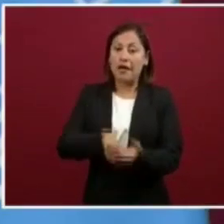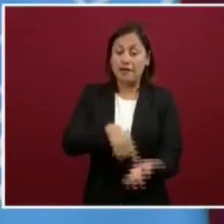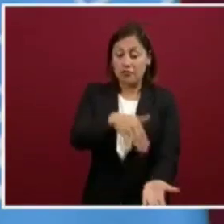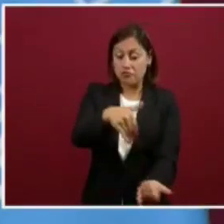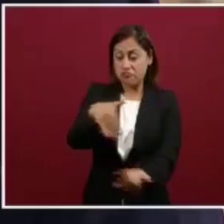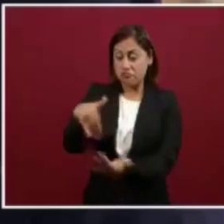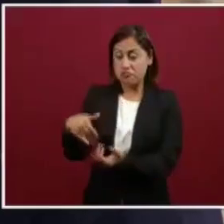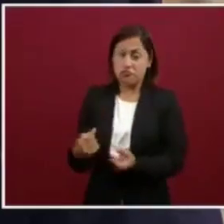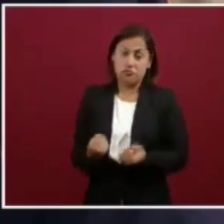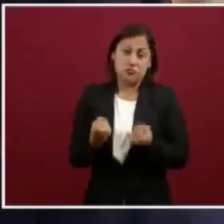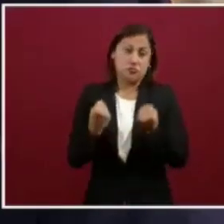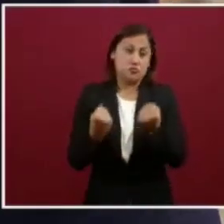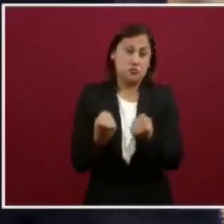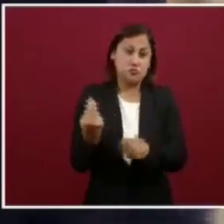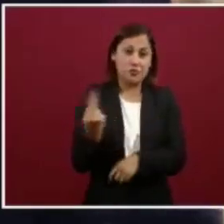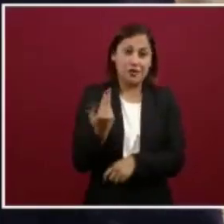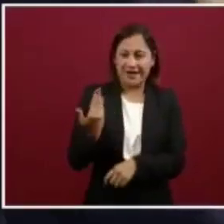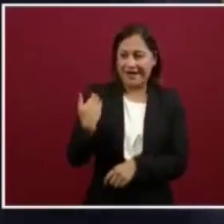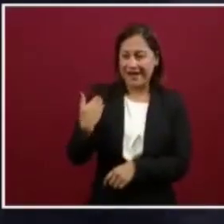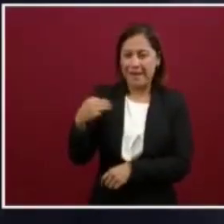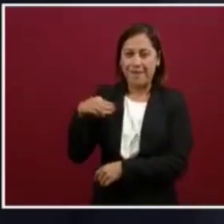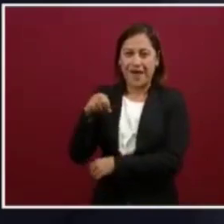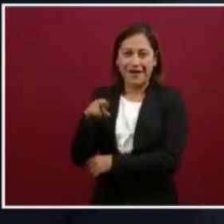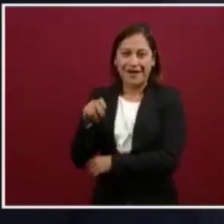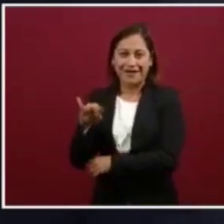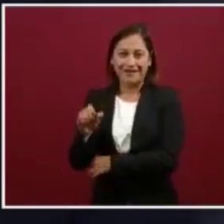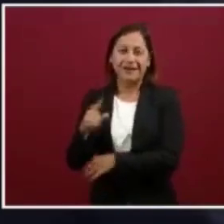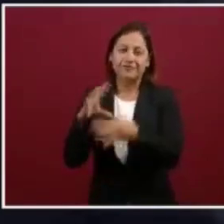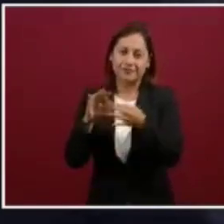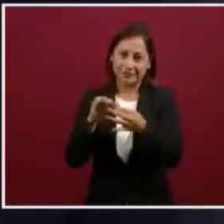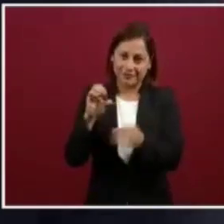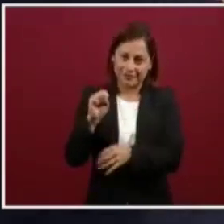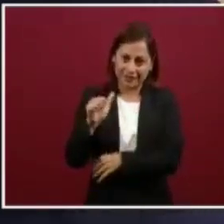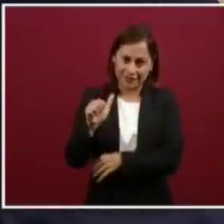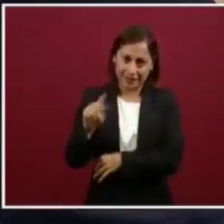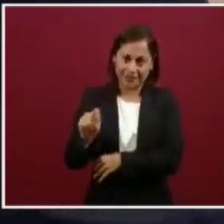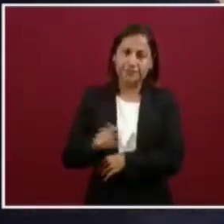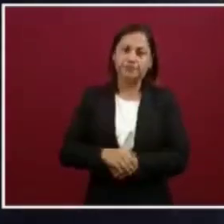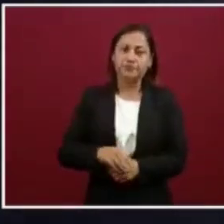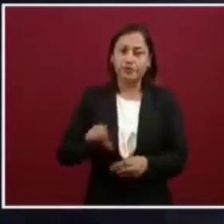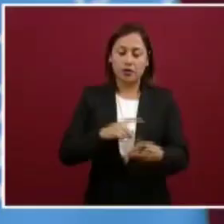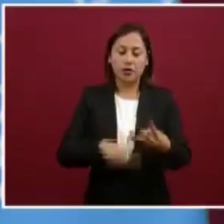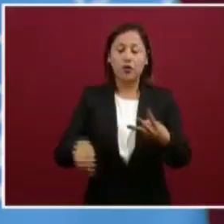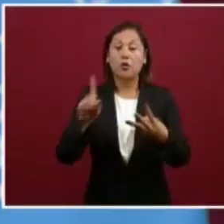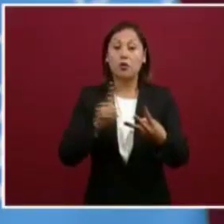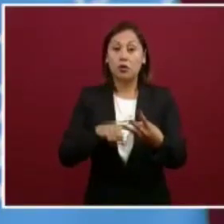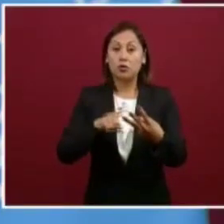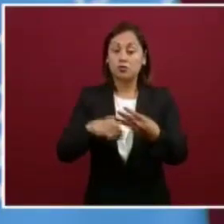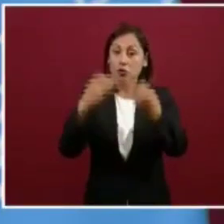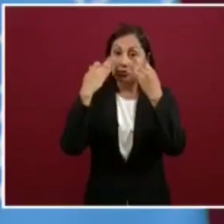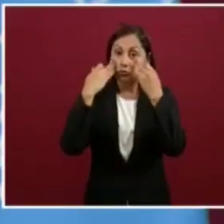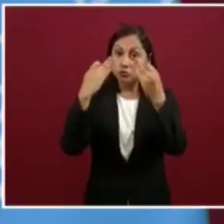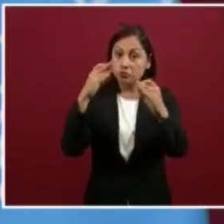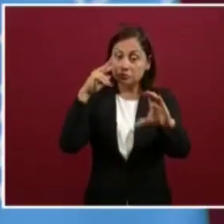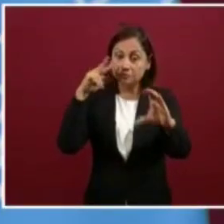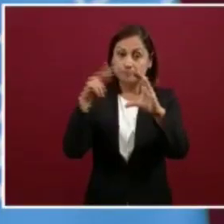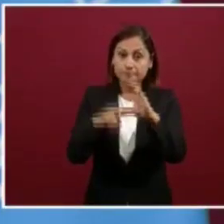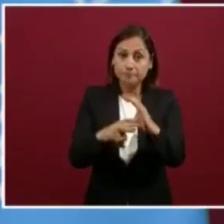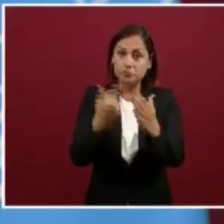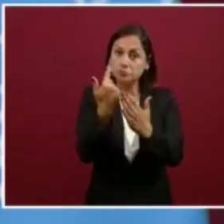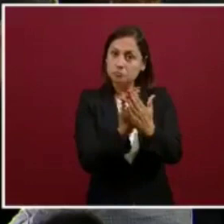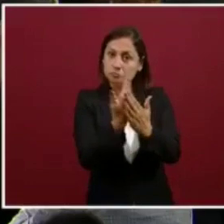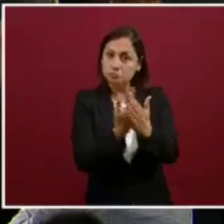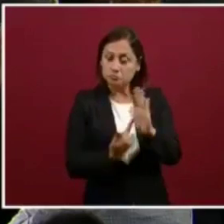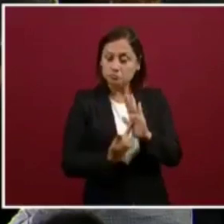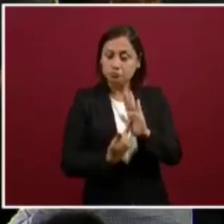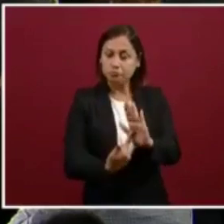Margarita presentando el tema del SAT, eso es. Tercero, la transparencia y la rendición de cuentas. Aquí están los legisladores para mejorar